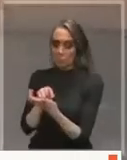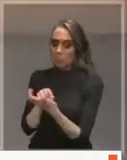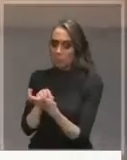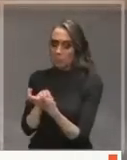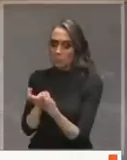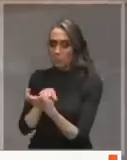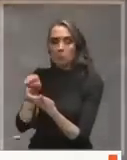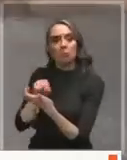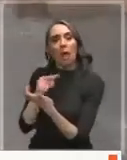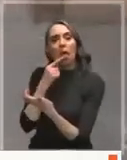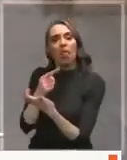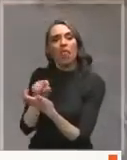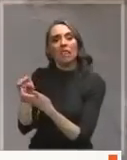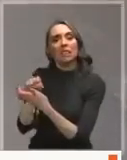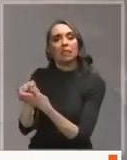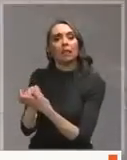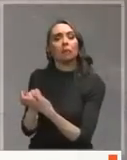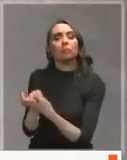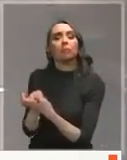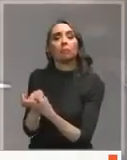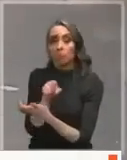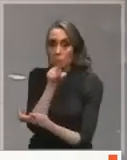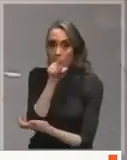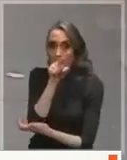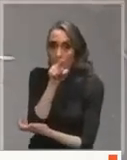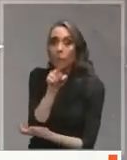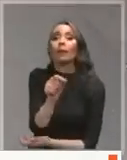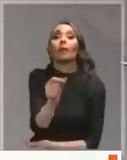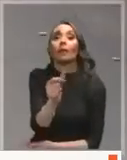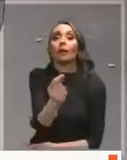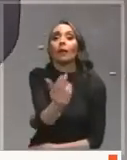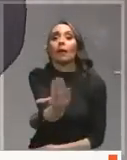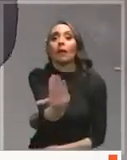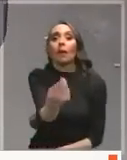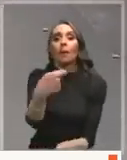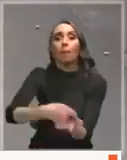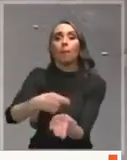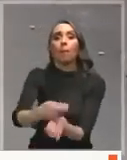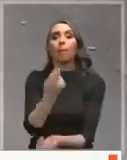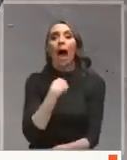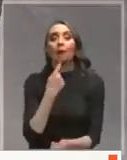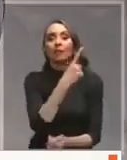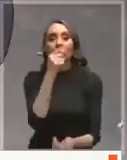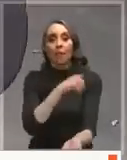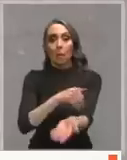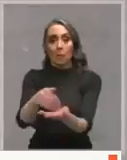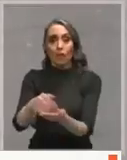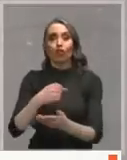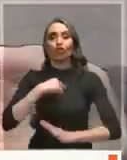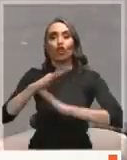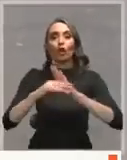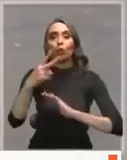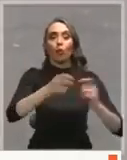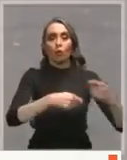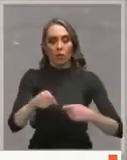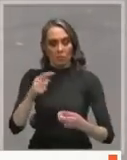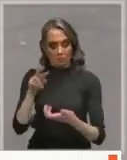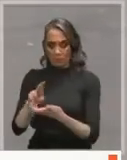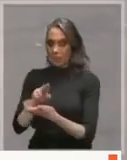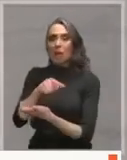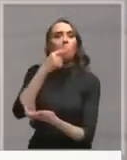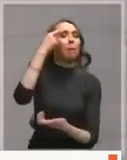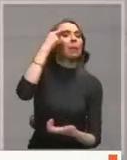donde decía que yo me pidiéndome 100 millones de pesos como para proteger los negocios. ¿Usted qué pensó cuando le llegó